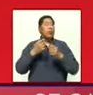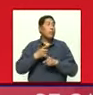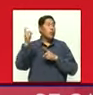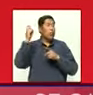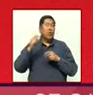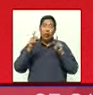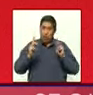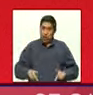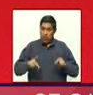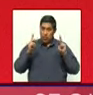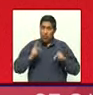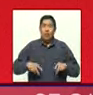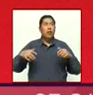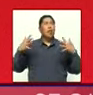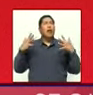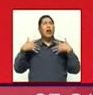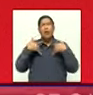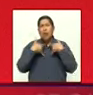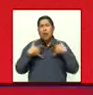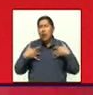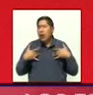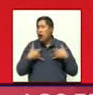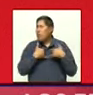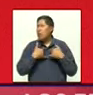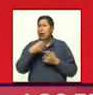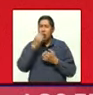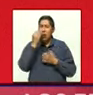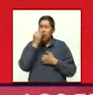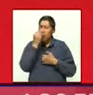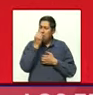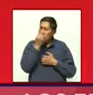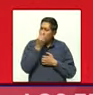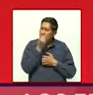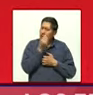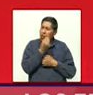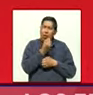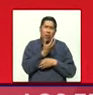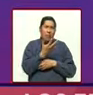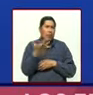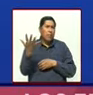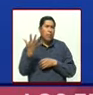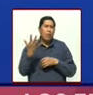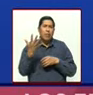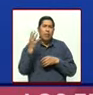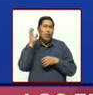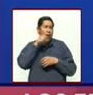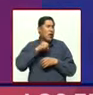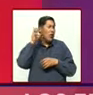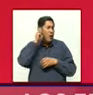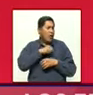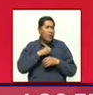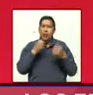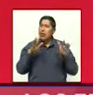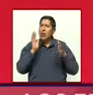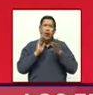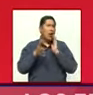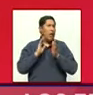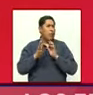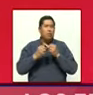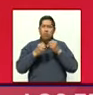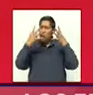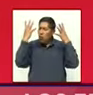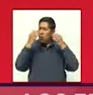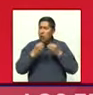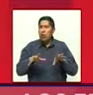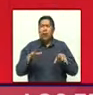solamente a las personas, a los animalitos, a la flora y fauna, también a las abejas. Los apicultores ya están hablando de